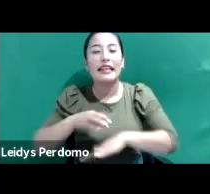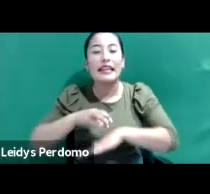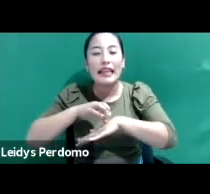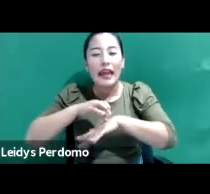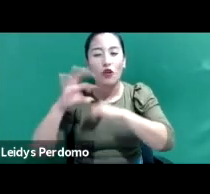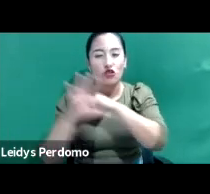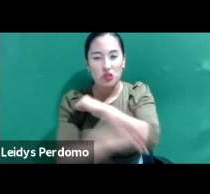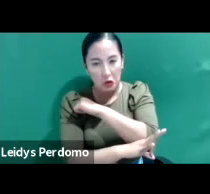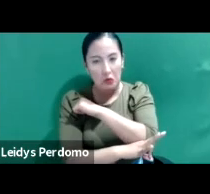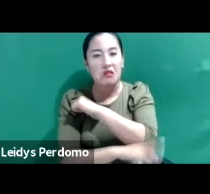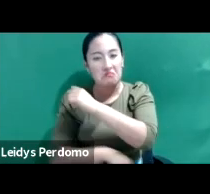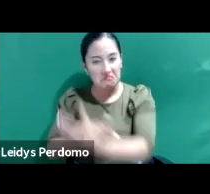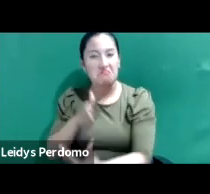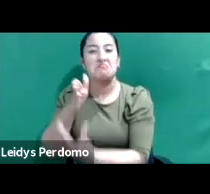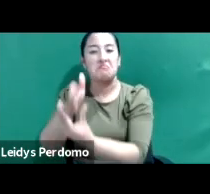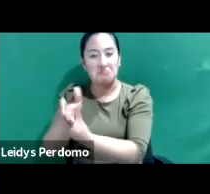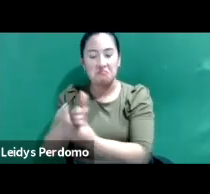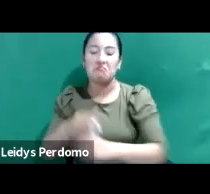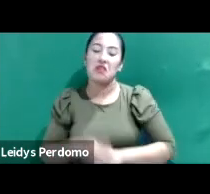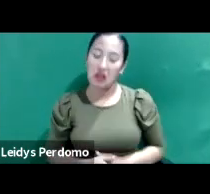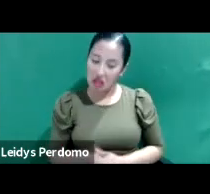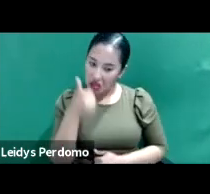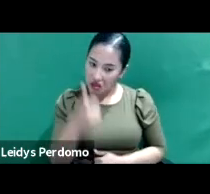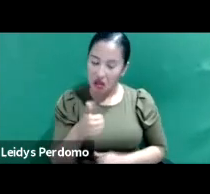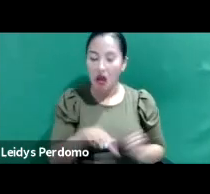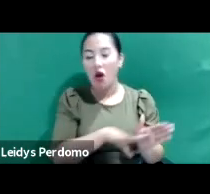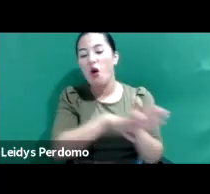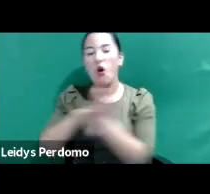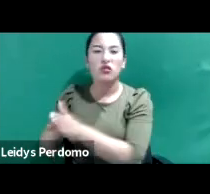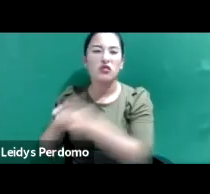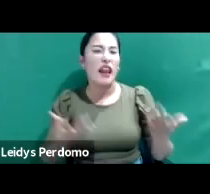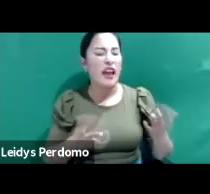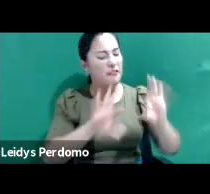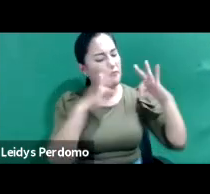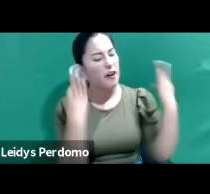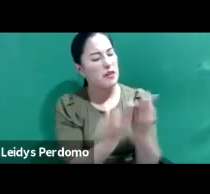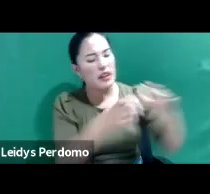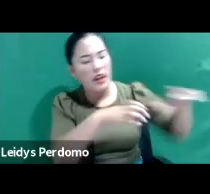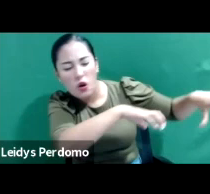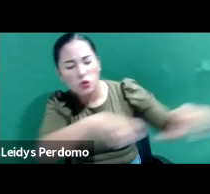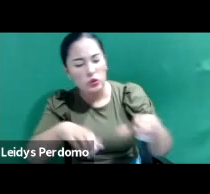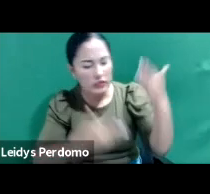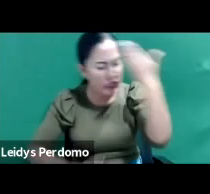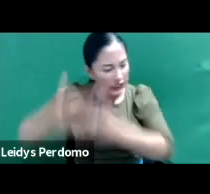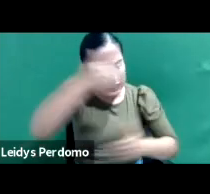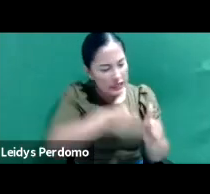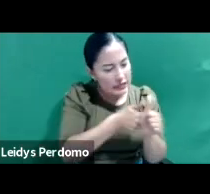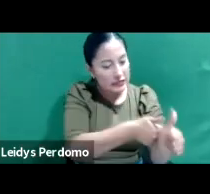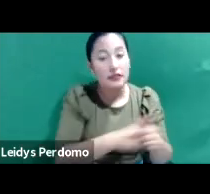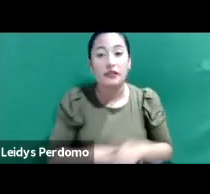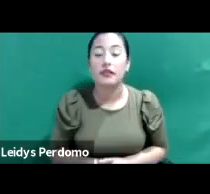normas o dinámicas familiares, dinámica familiar. Evaluación interdisciplinar, tiene